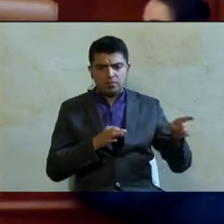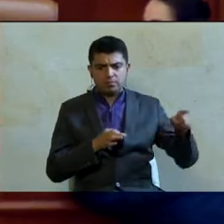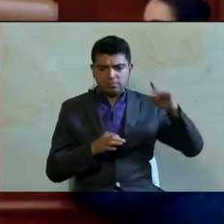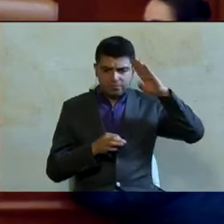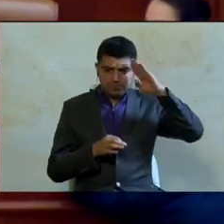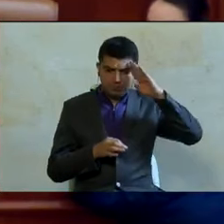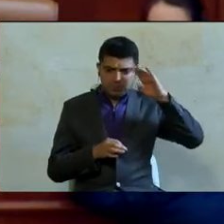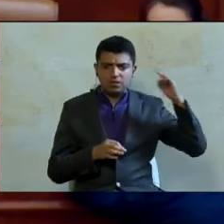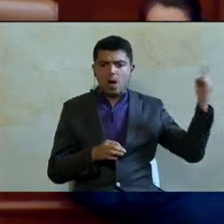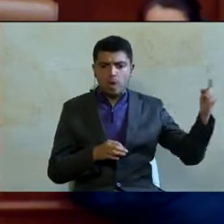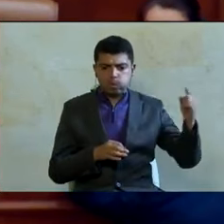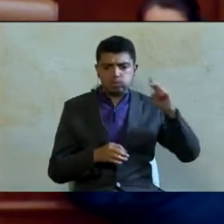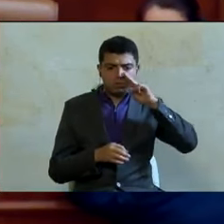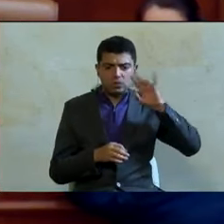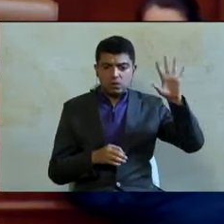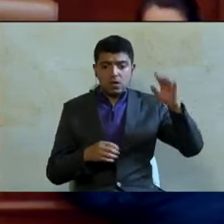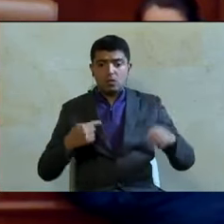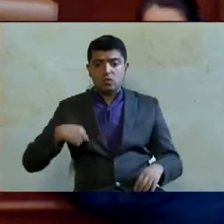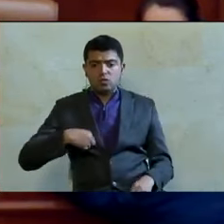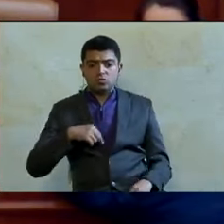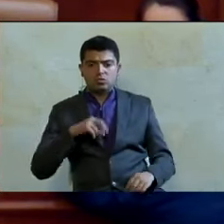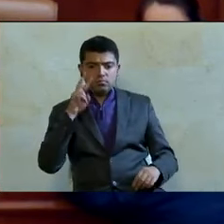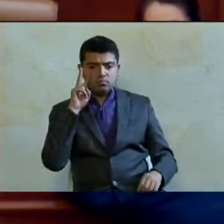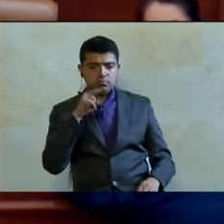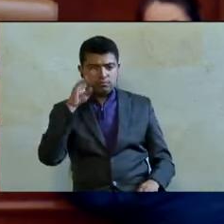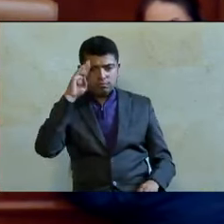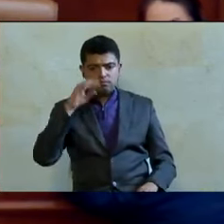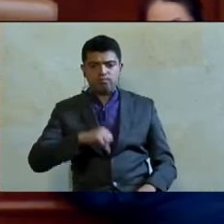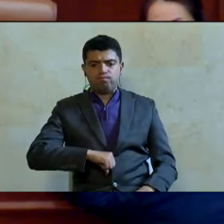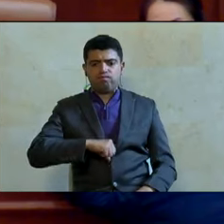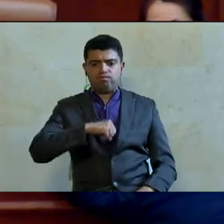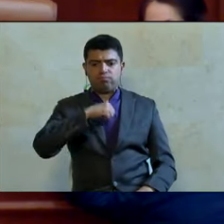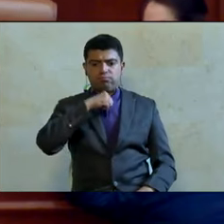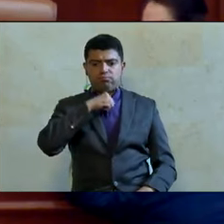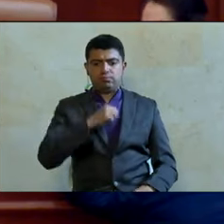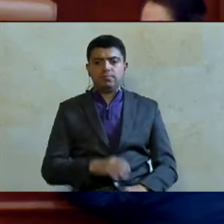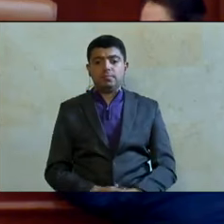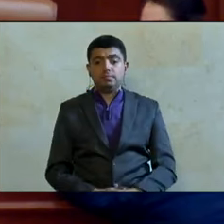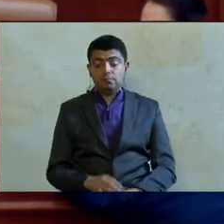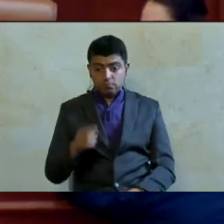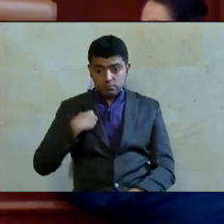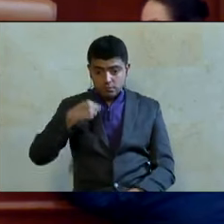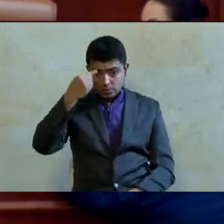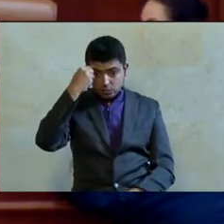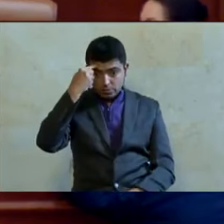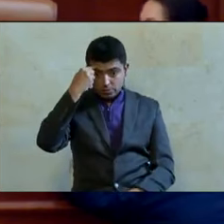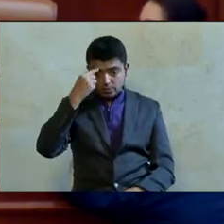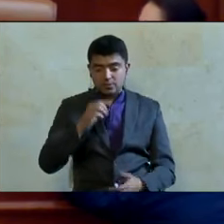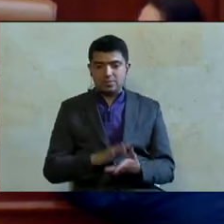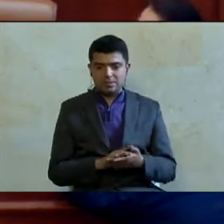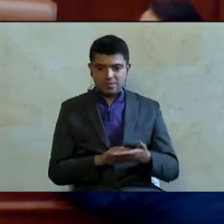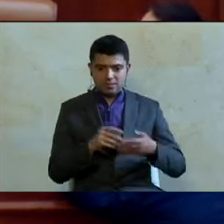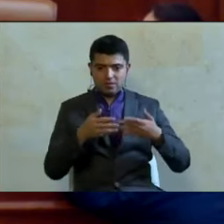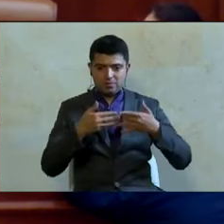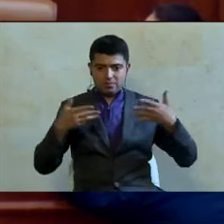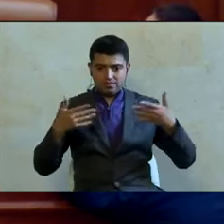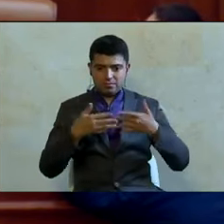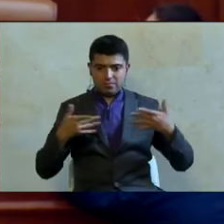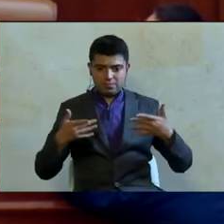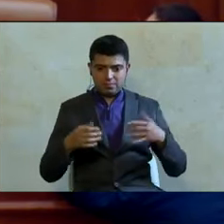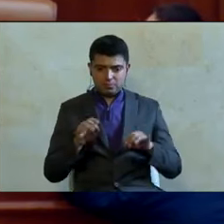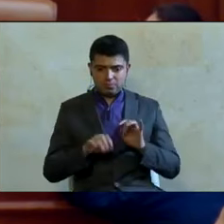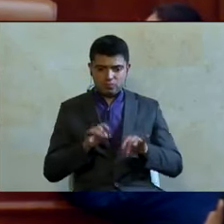ellos nos sentimos orgullosos pero a mí sí me parece que la redacción de la